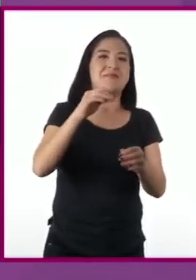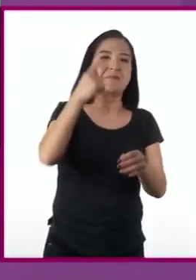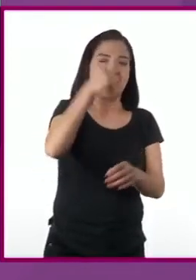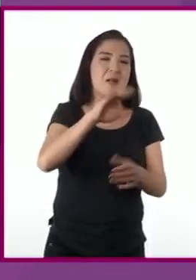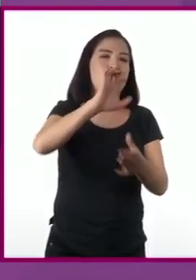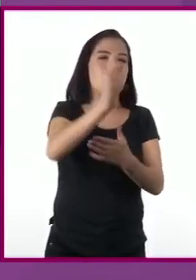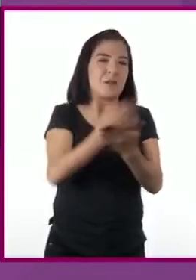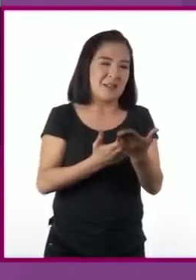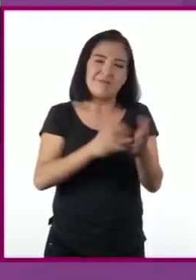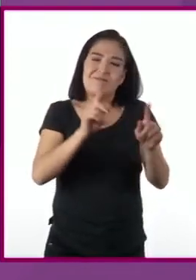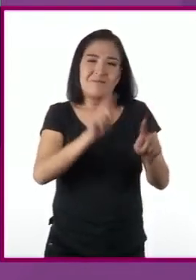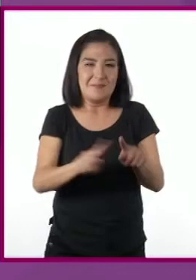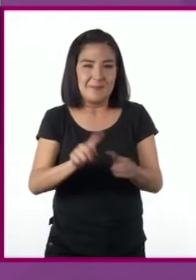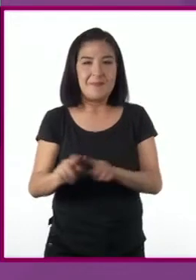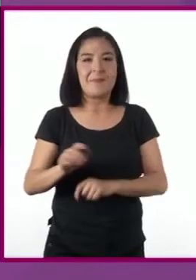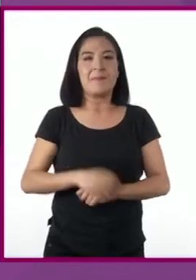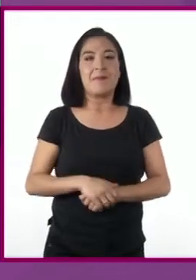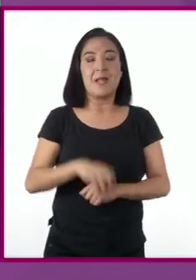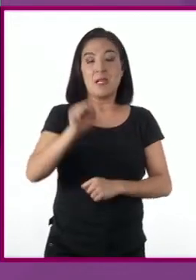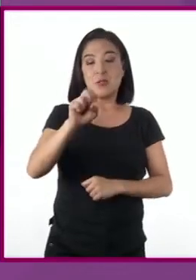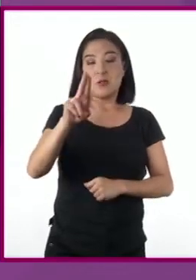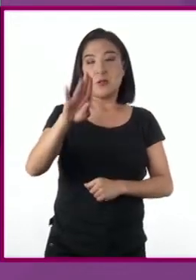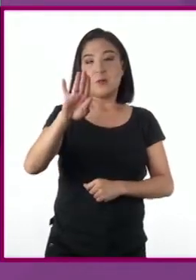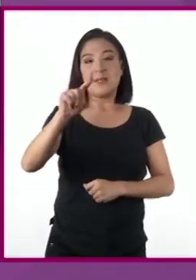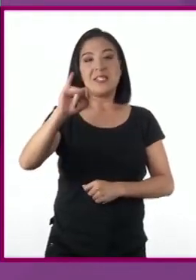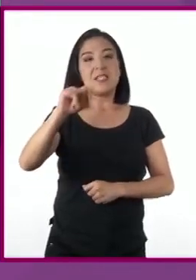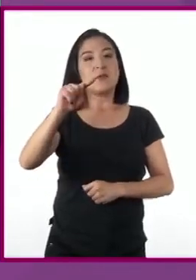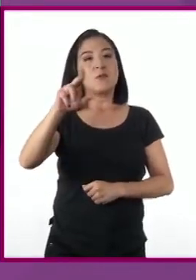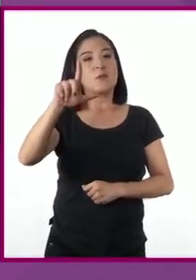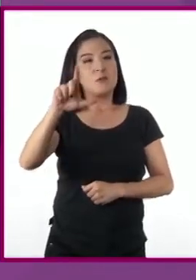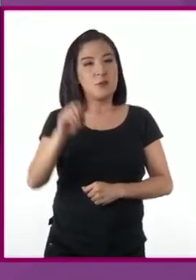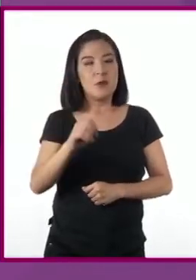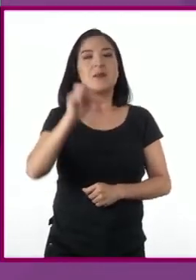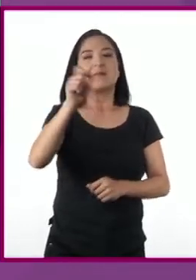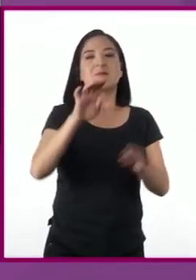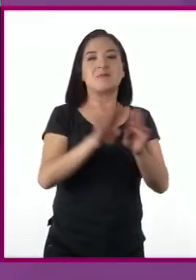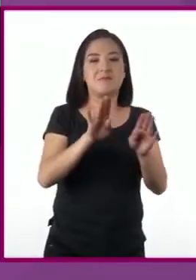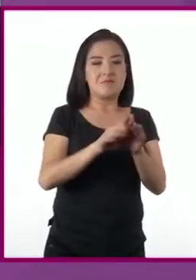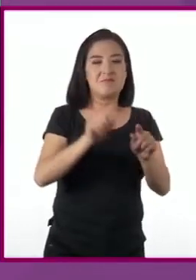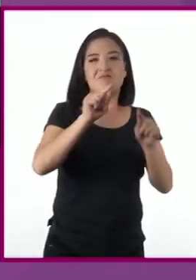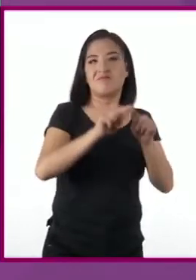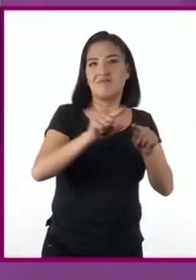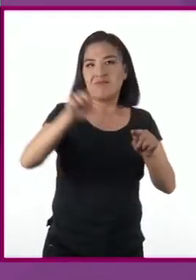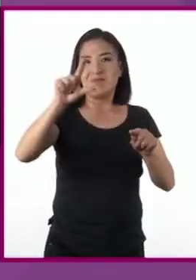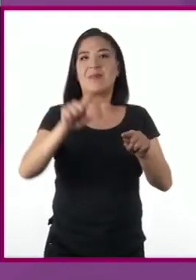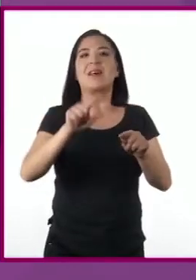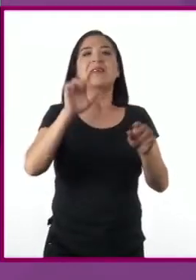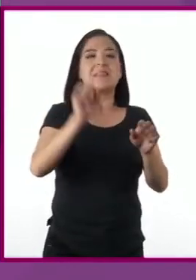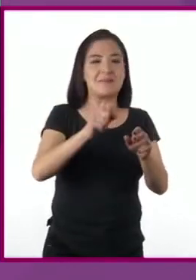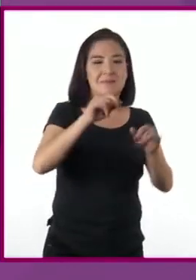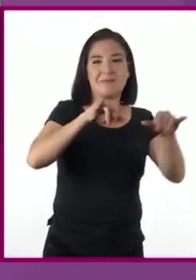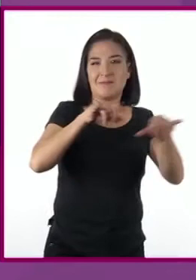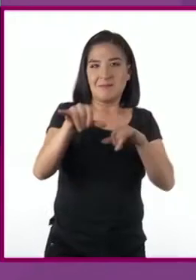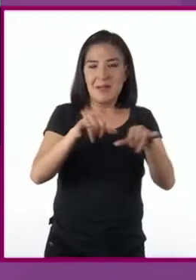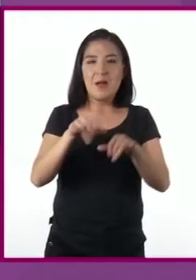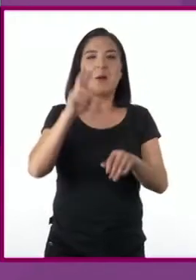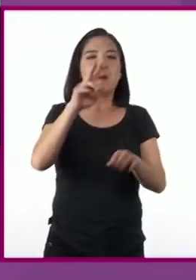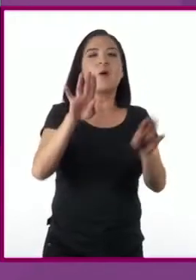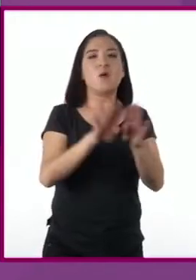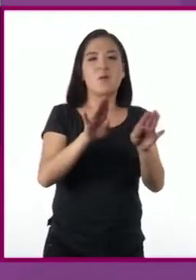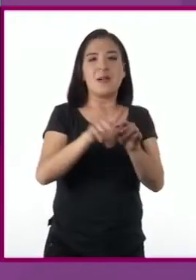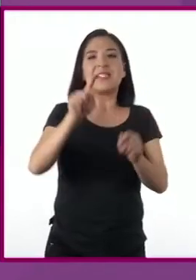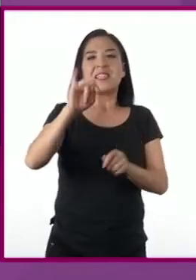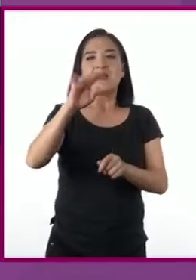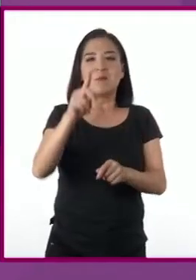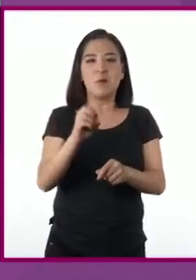etc. Los subtítulos que encabezan textos, tablas o gráficas indican el tipo de información que